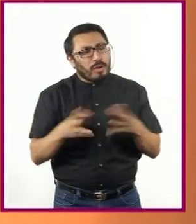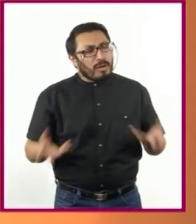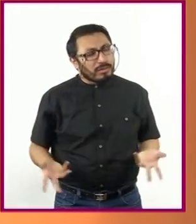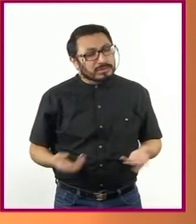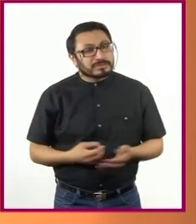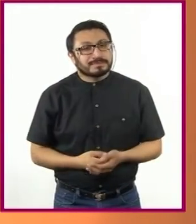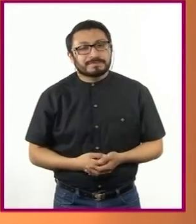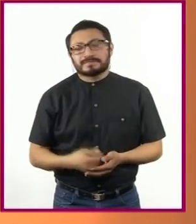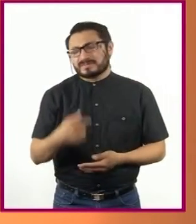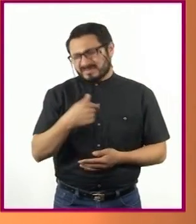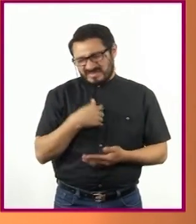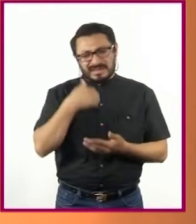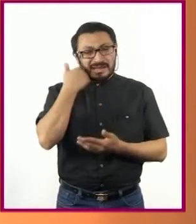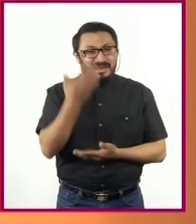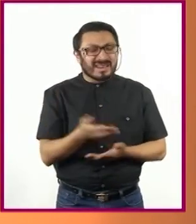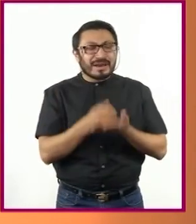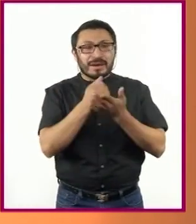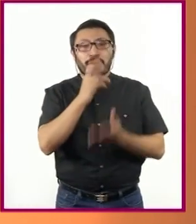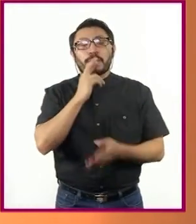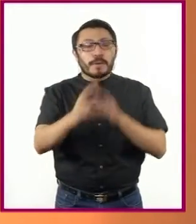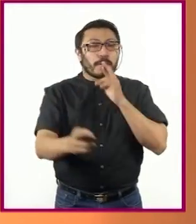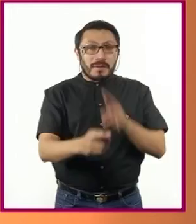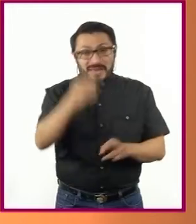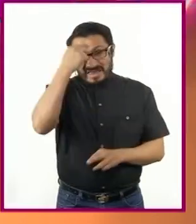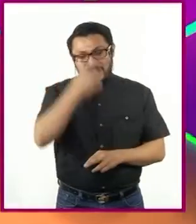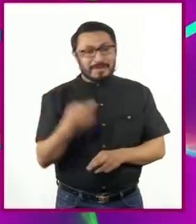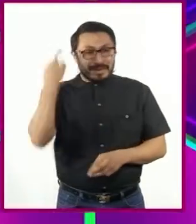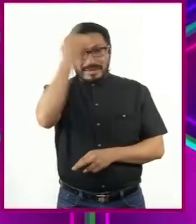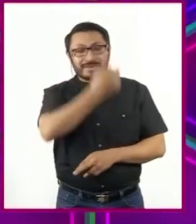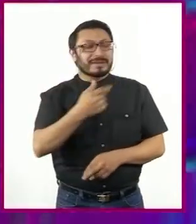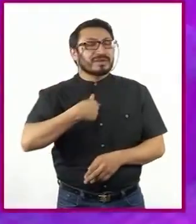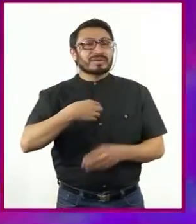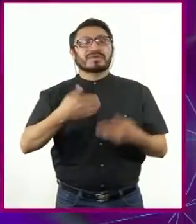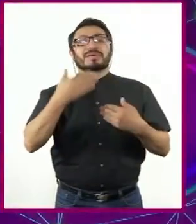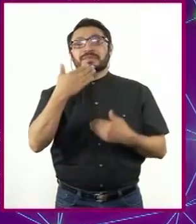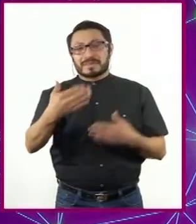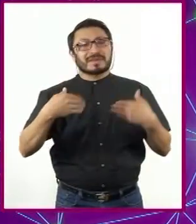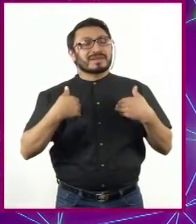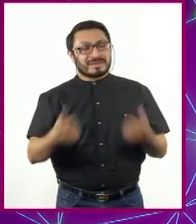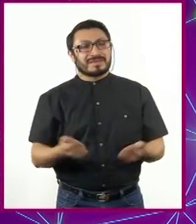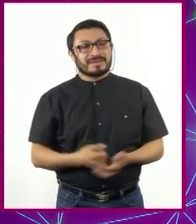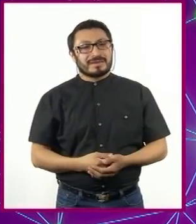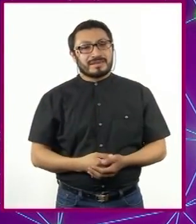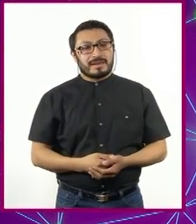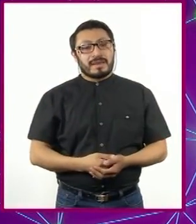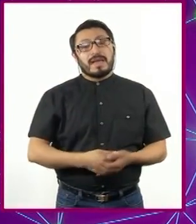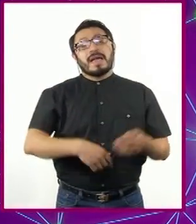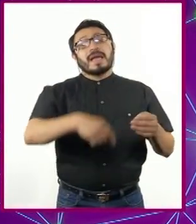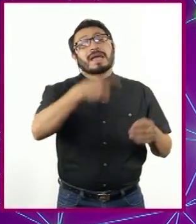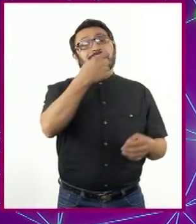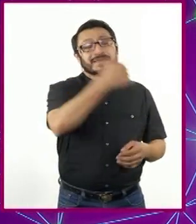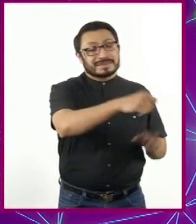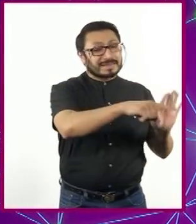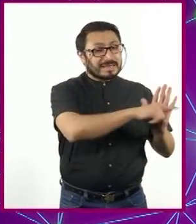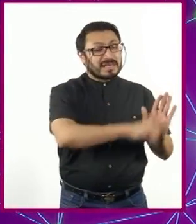¿me permite resolver una operación para verificar que entendí el procedimiento? Para